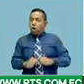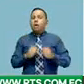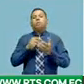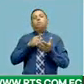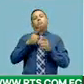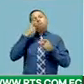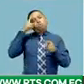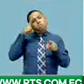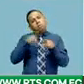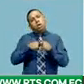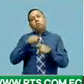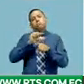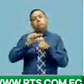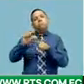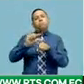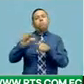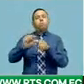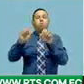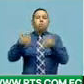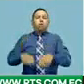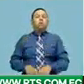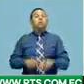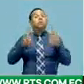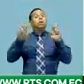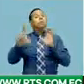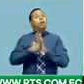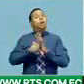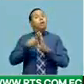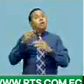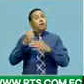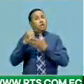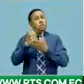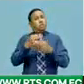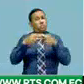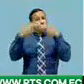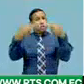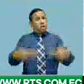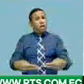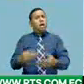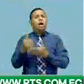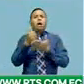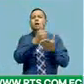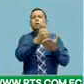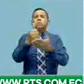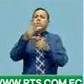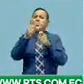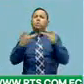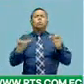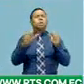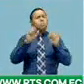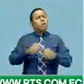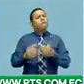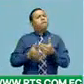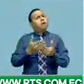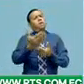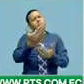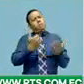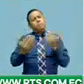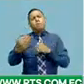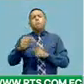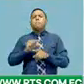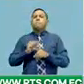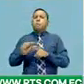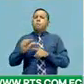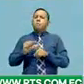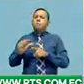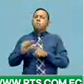en el marco de la ley humanitaria se otorgó ciertas ayudas para que la ciudadanía cumpla con el pago de servicios básicos. Uno